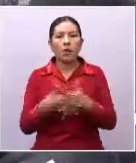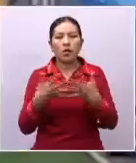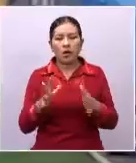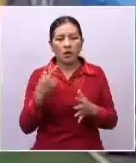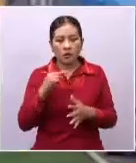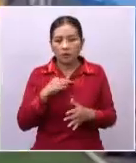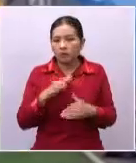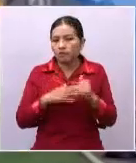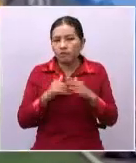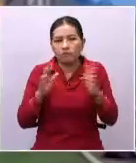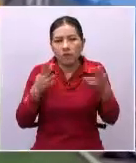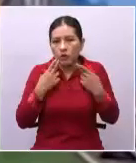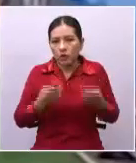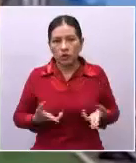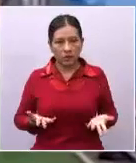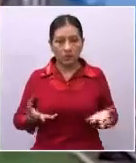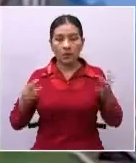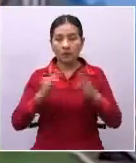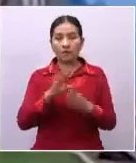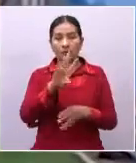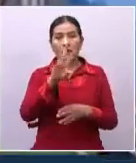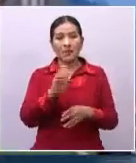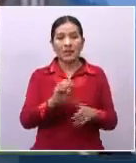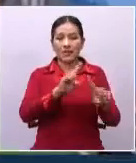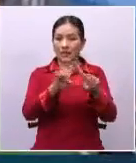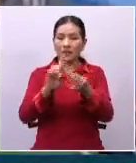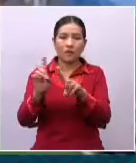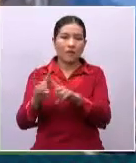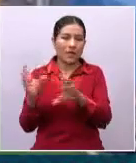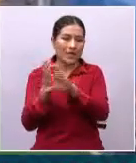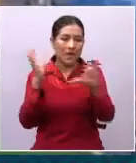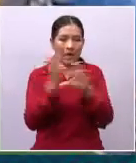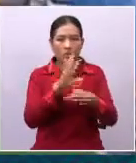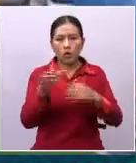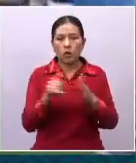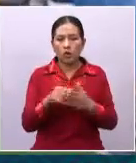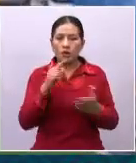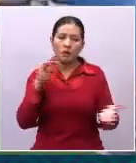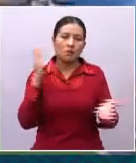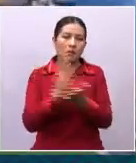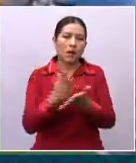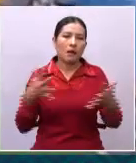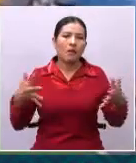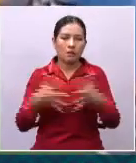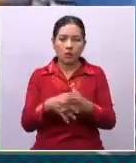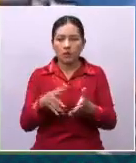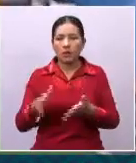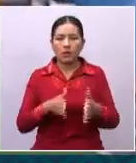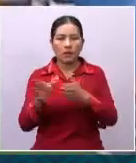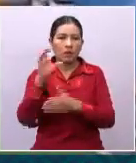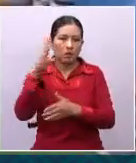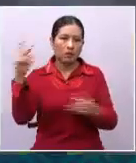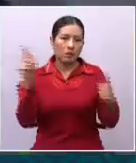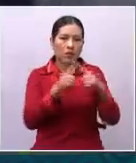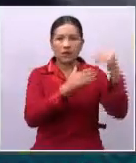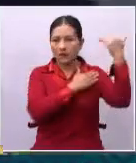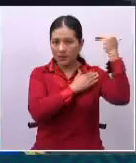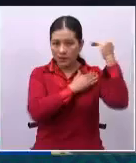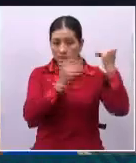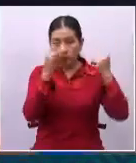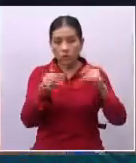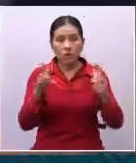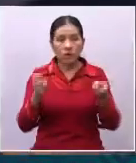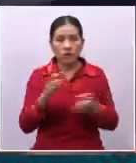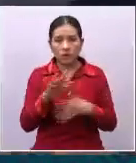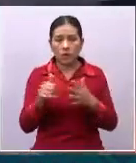nosotros. 60 camiones cargados de alimento balanceado se quedaron varados en la carretera Cochabamba-Santa Cruz debido al bloqueo